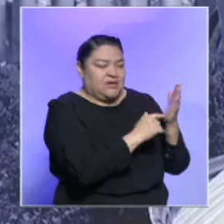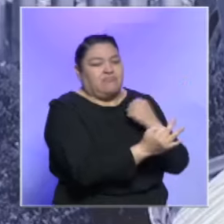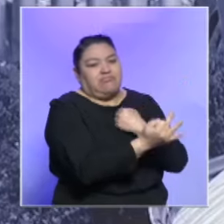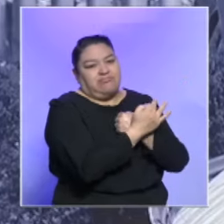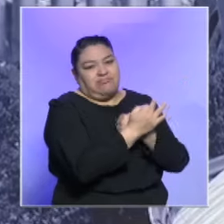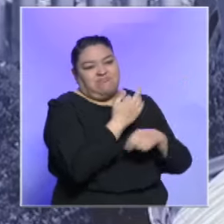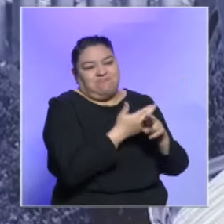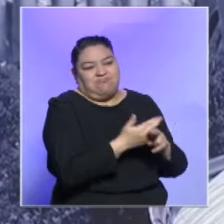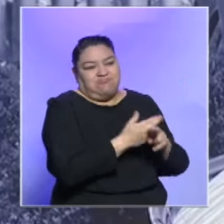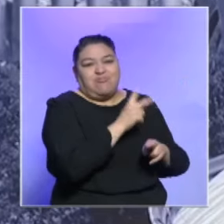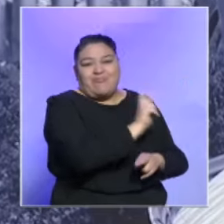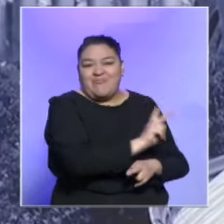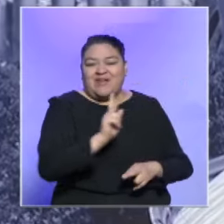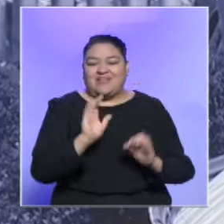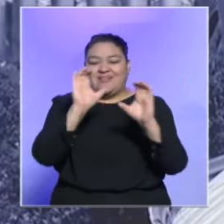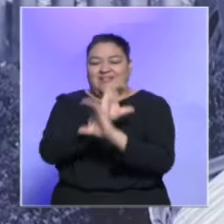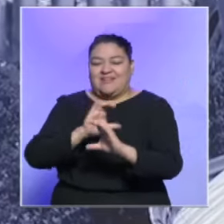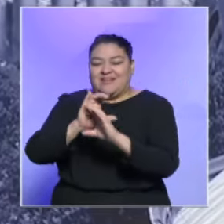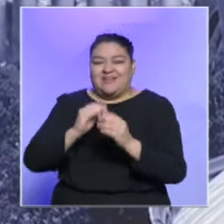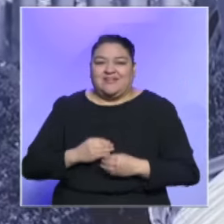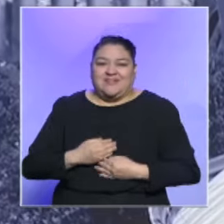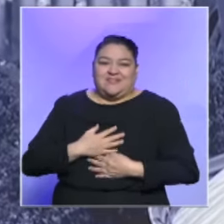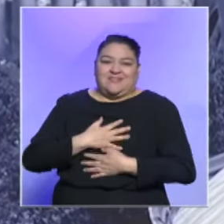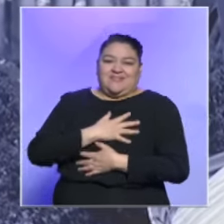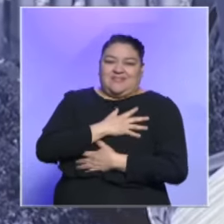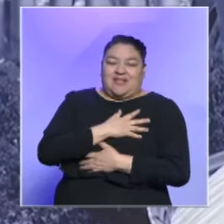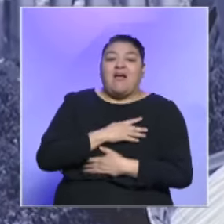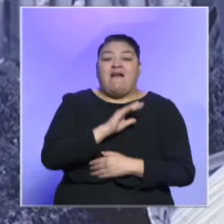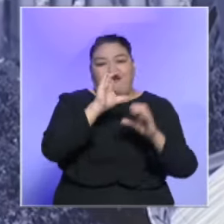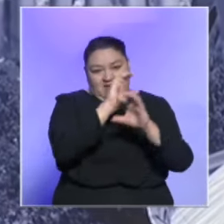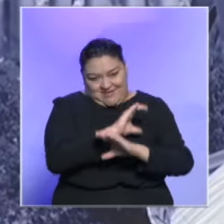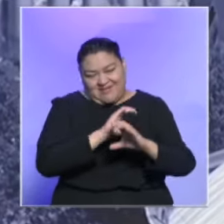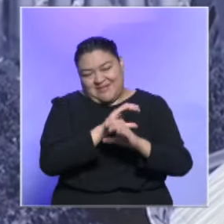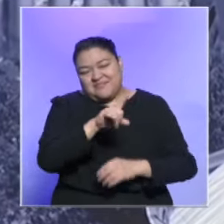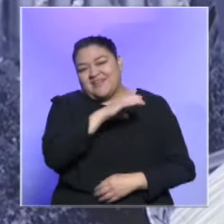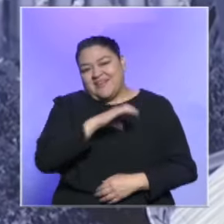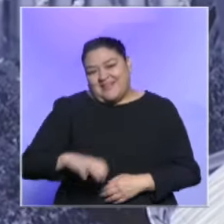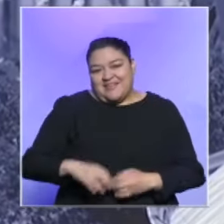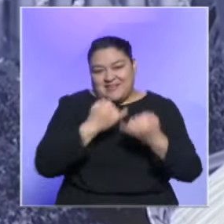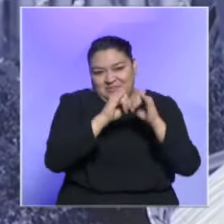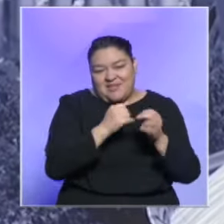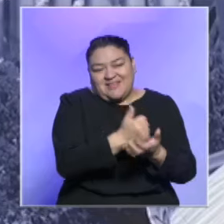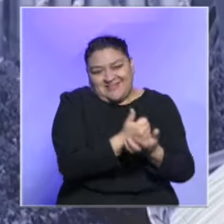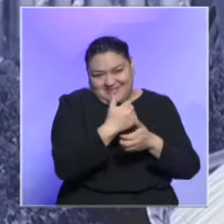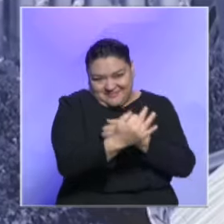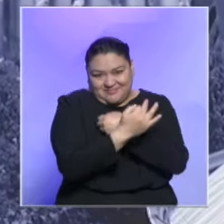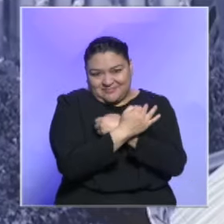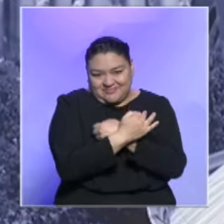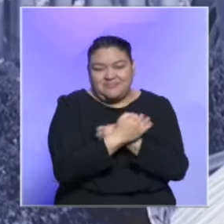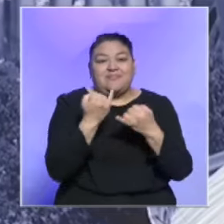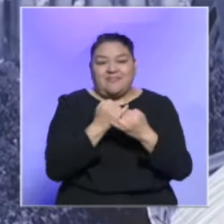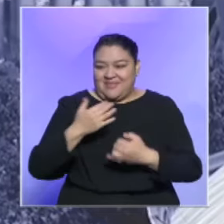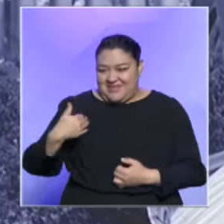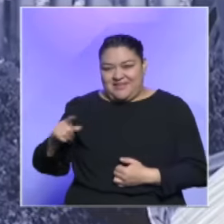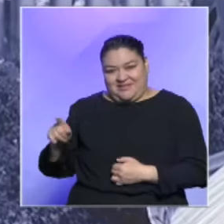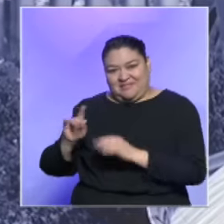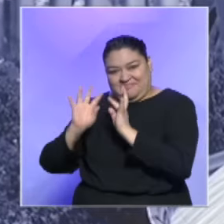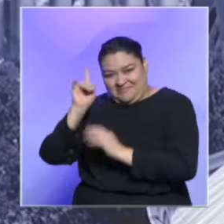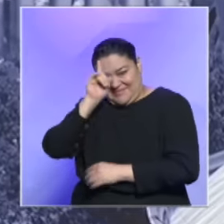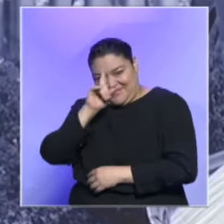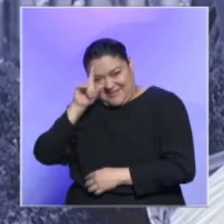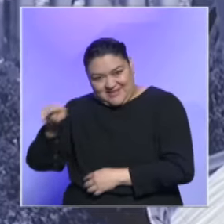una canción que nos puede cambiar la vida cuando se habla de candidaturas independientes. Y como bien dijo la consejera, la verdad